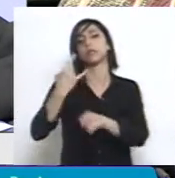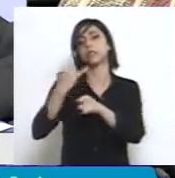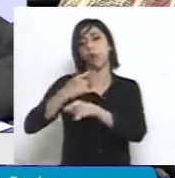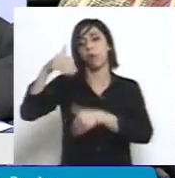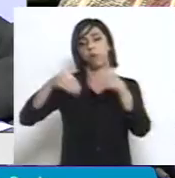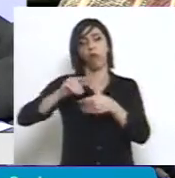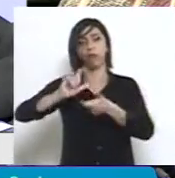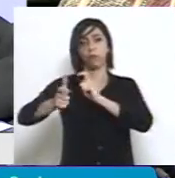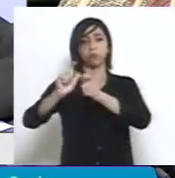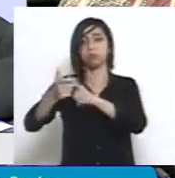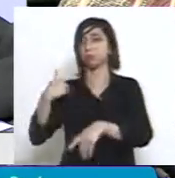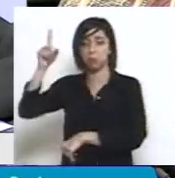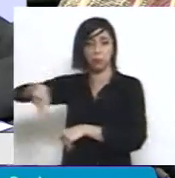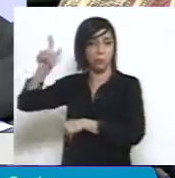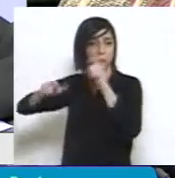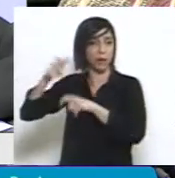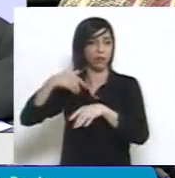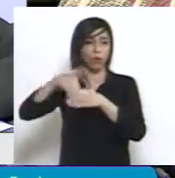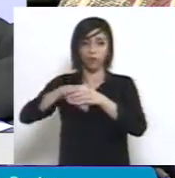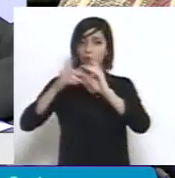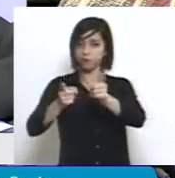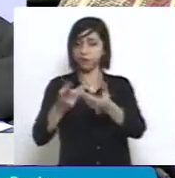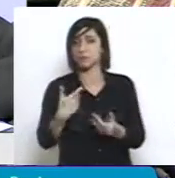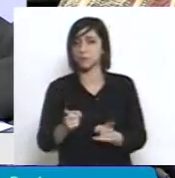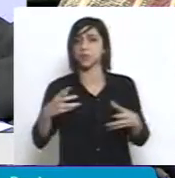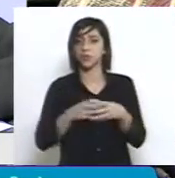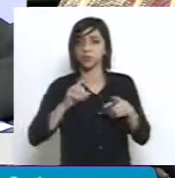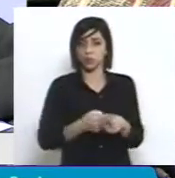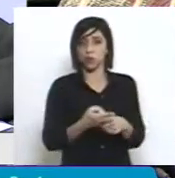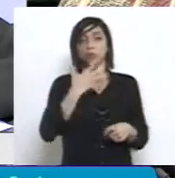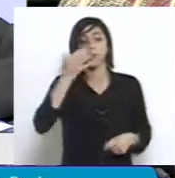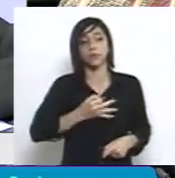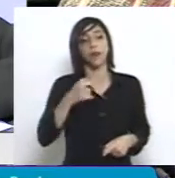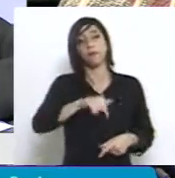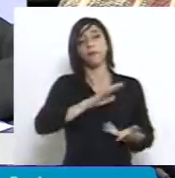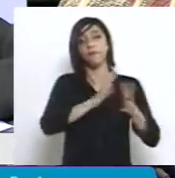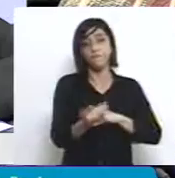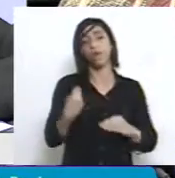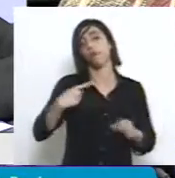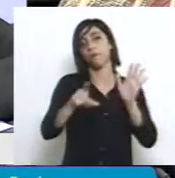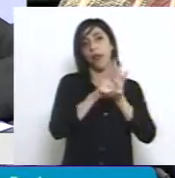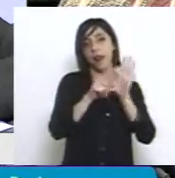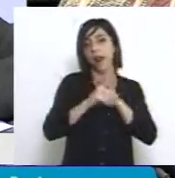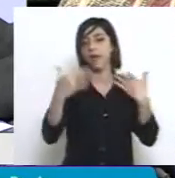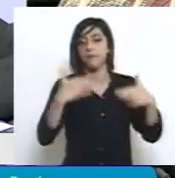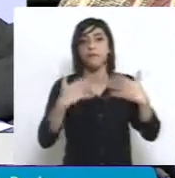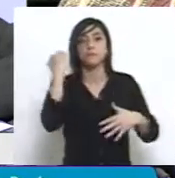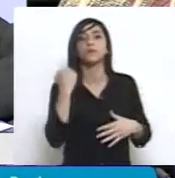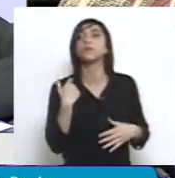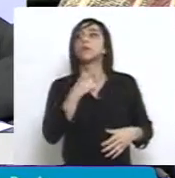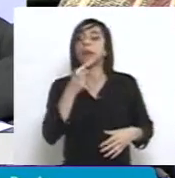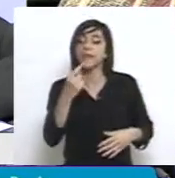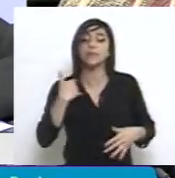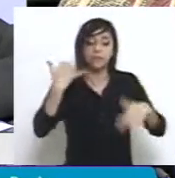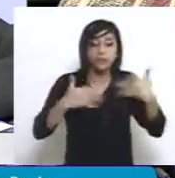Entonces, esto tiene que ver también, la ley de emergencia económica, con la facultad de administrar este presupuesto